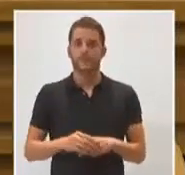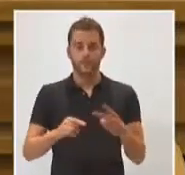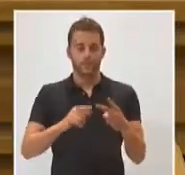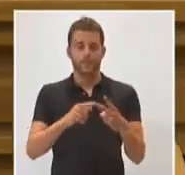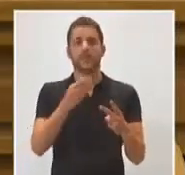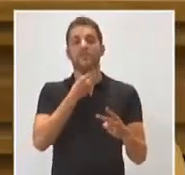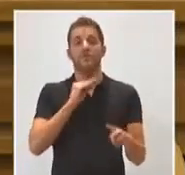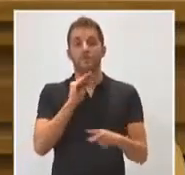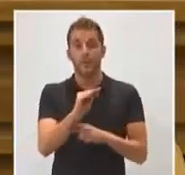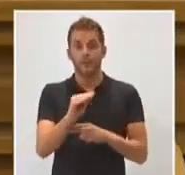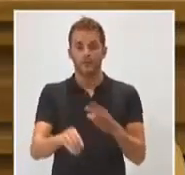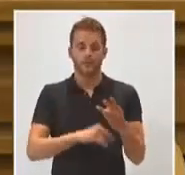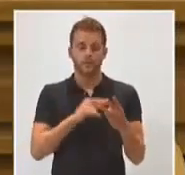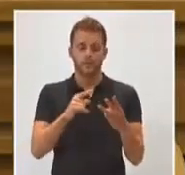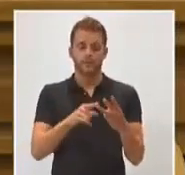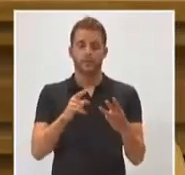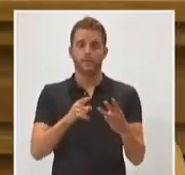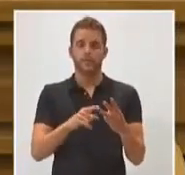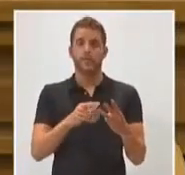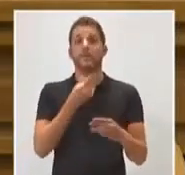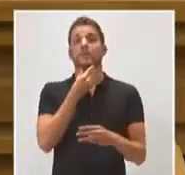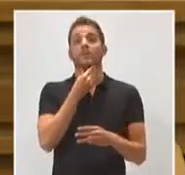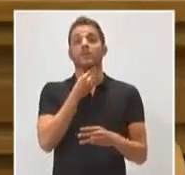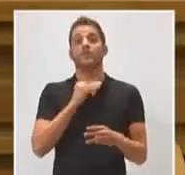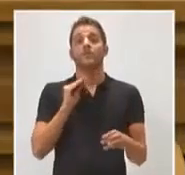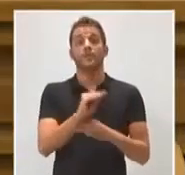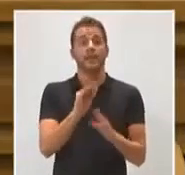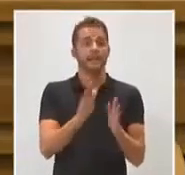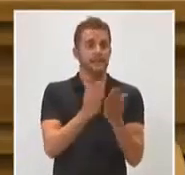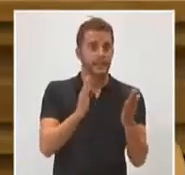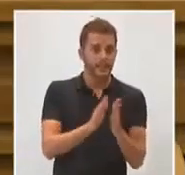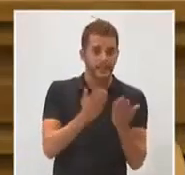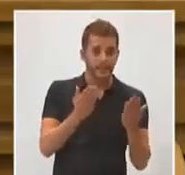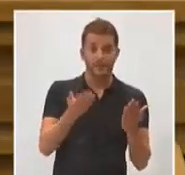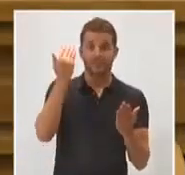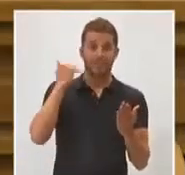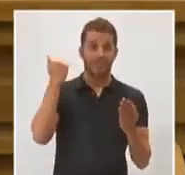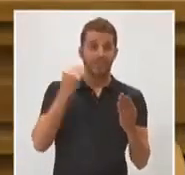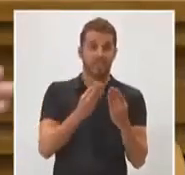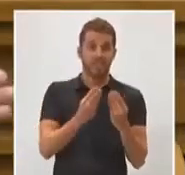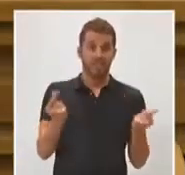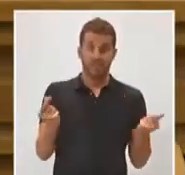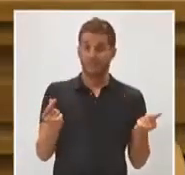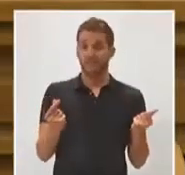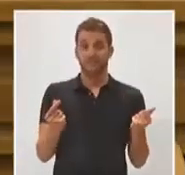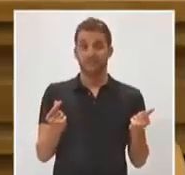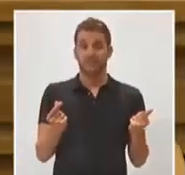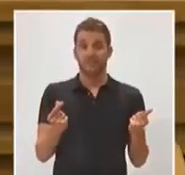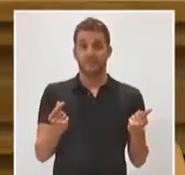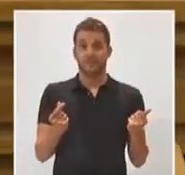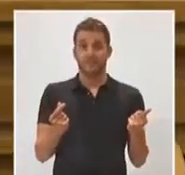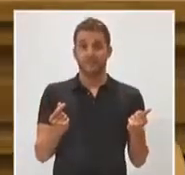becas a las becas para libros que desaparecieron como si ya